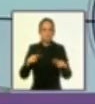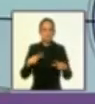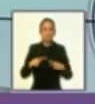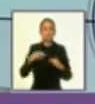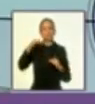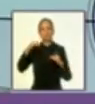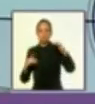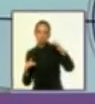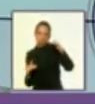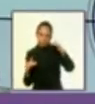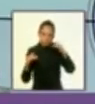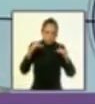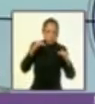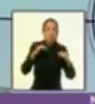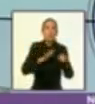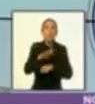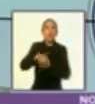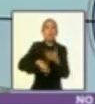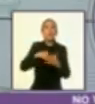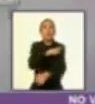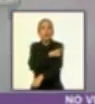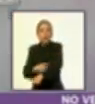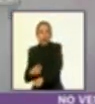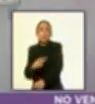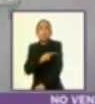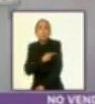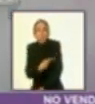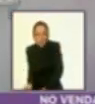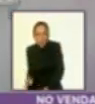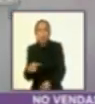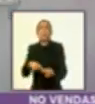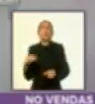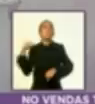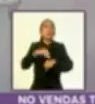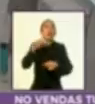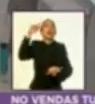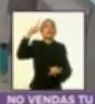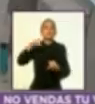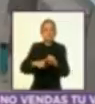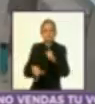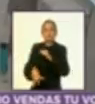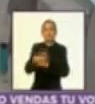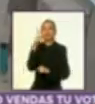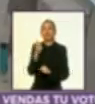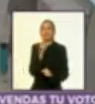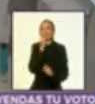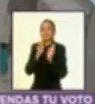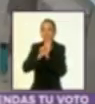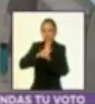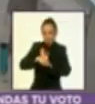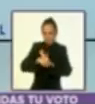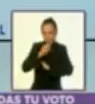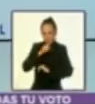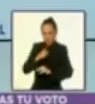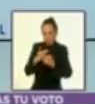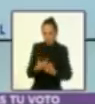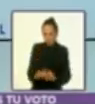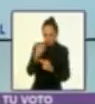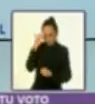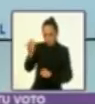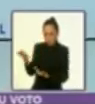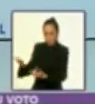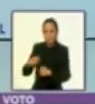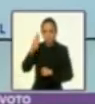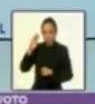que de la Ciudad de México dices, bueno, en la Ciudad de México, como van ahora las encuestas, es Claudia Sheinbaum en un primer